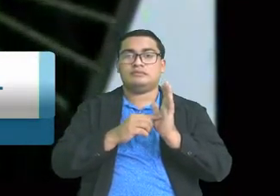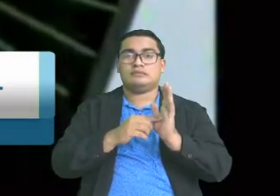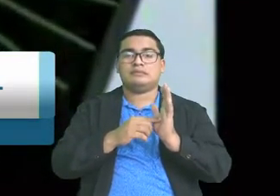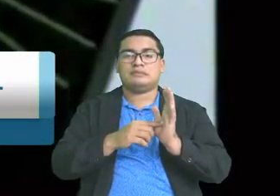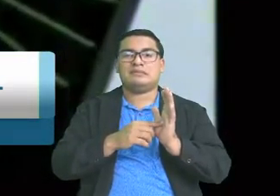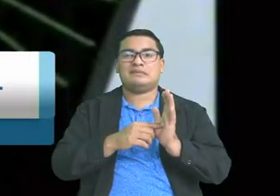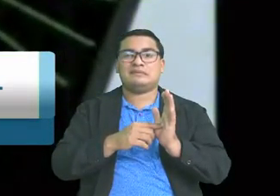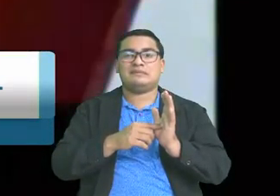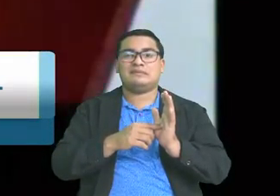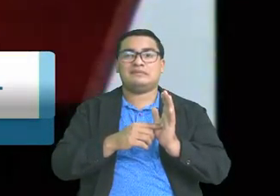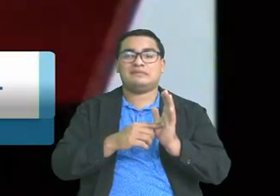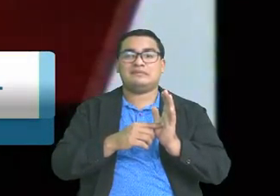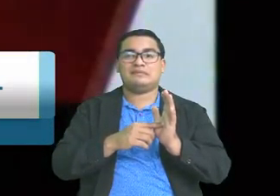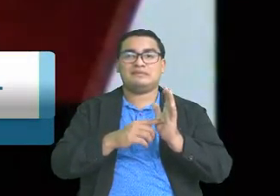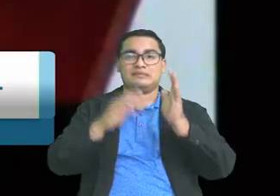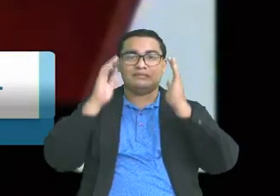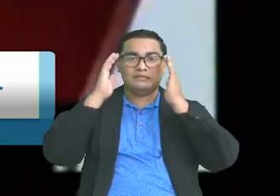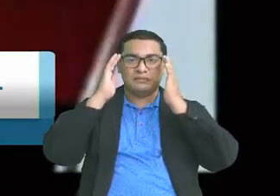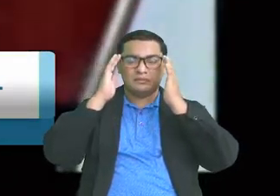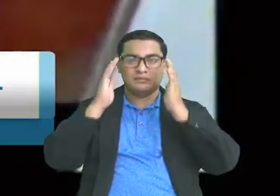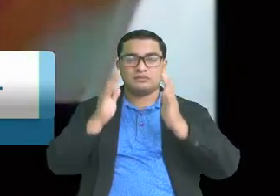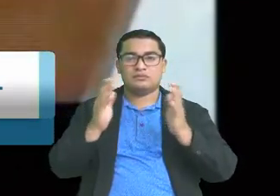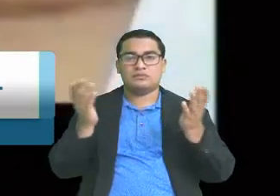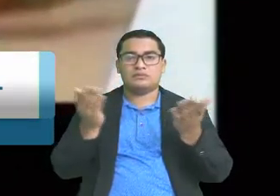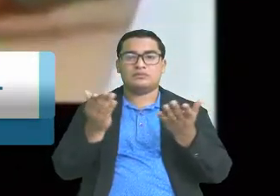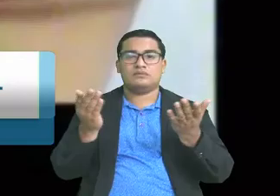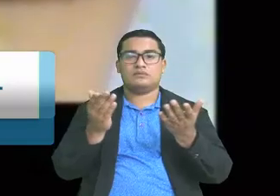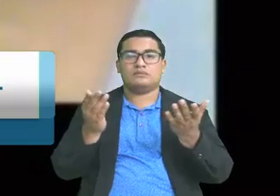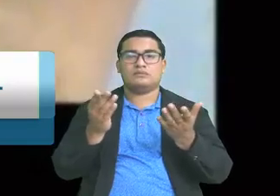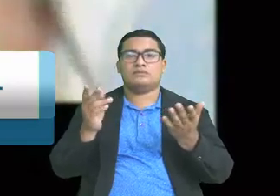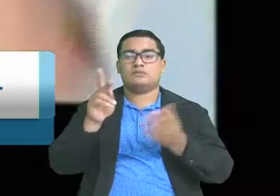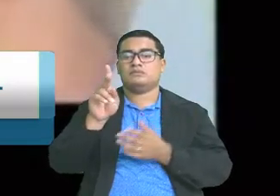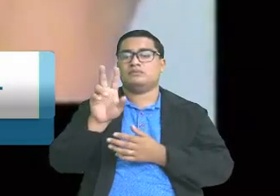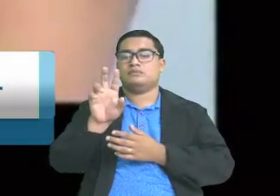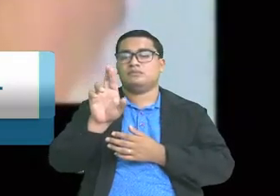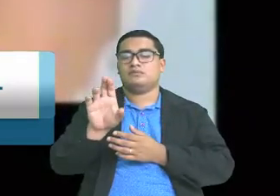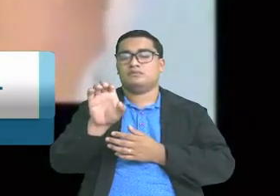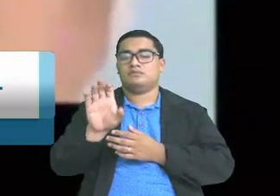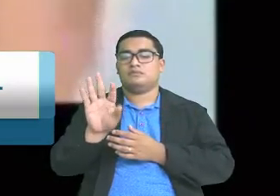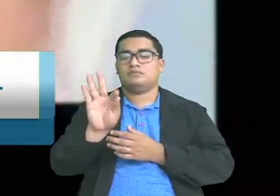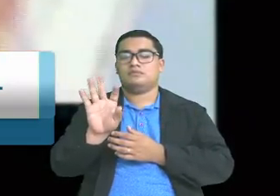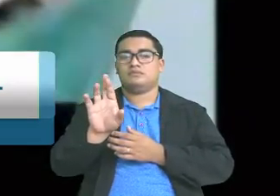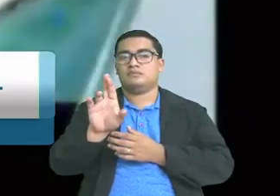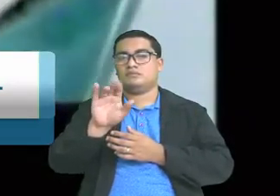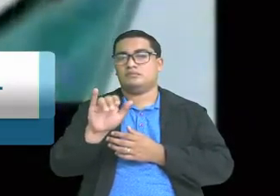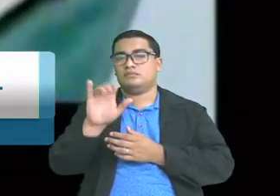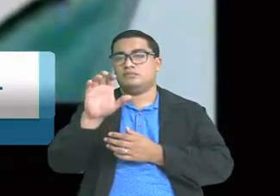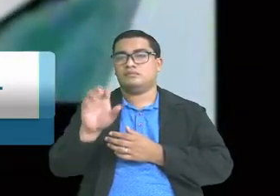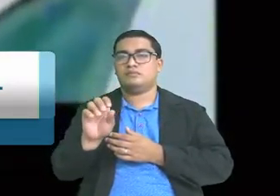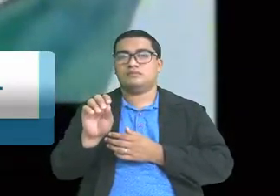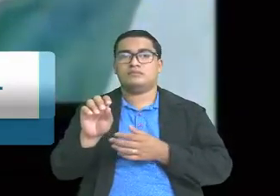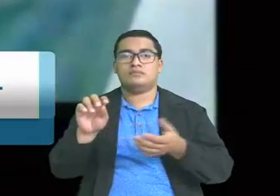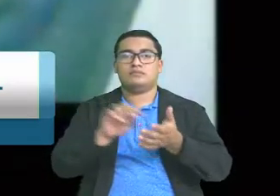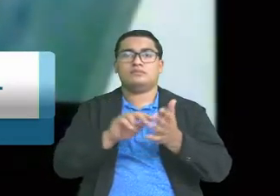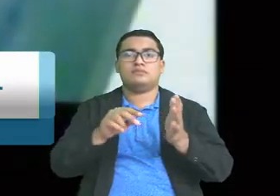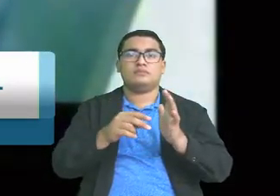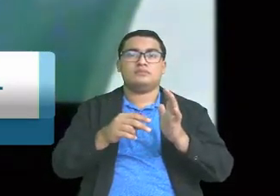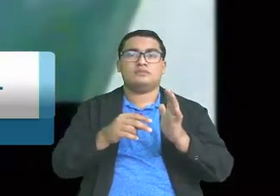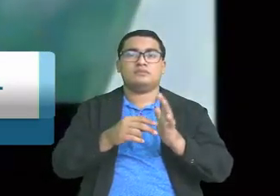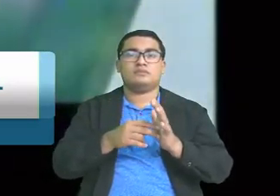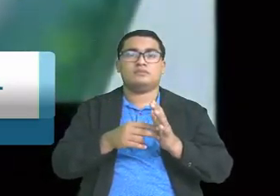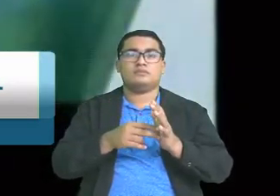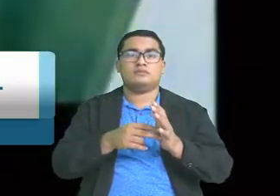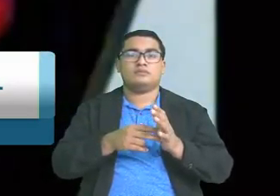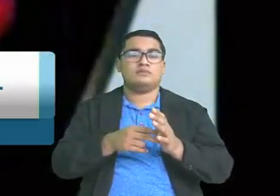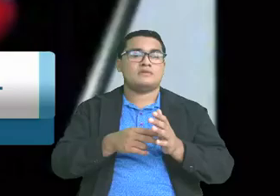a que estés teniendo un evento cerebrovascular, una enfermedad cerebrovascular. Esa es la que cambia brusco de temperatura. Esa es la que se ha asociado a